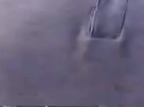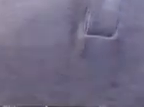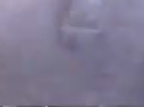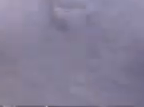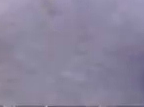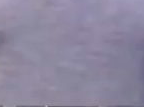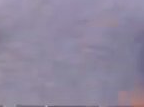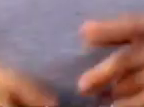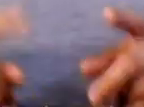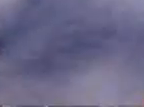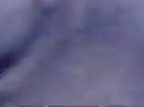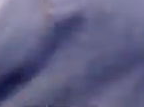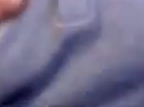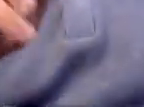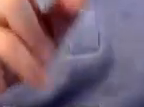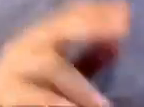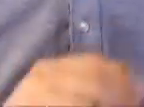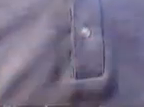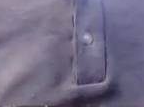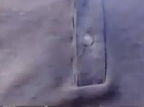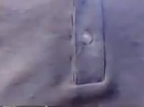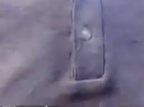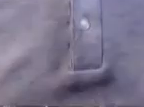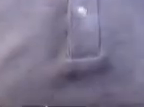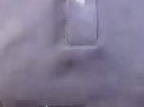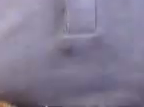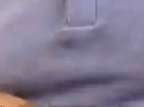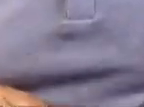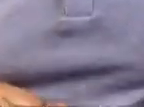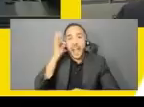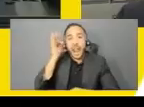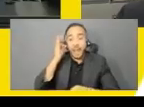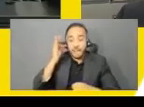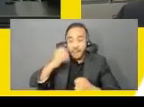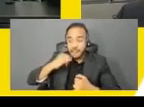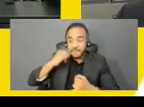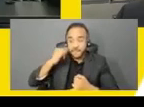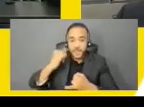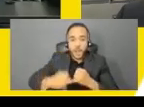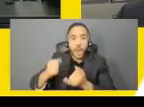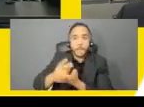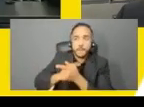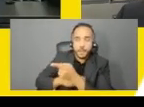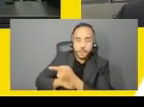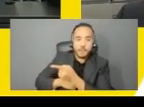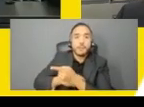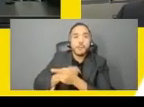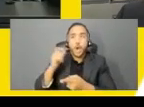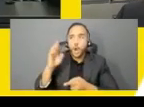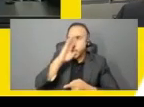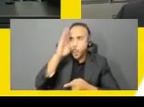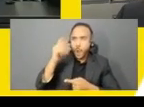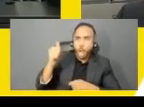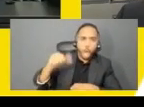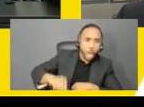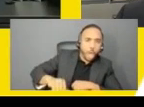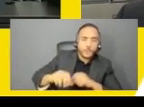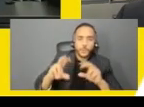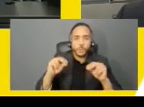beneficios en las primeras 2 semanas, dijo el secretario. Esta semana se espera